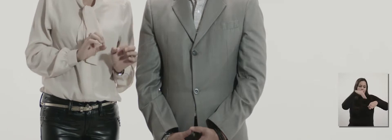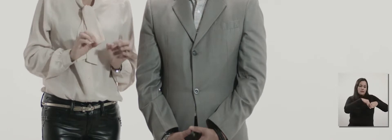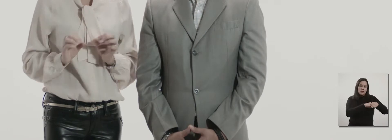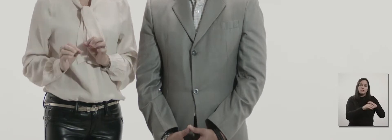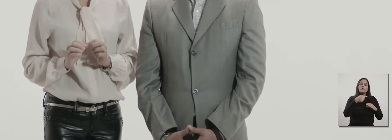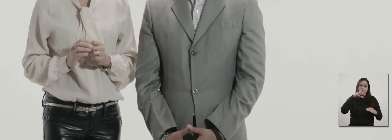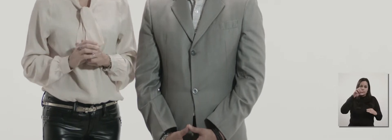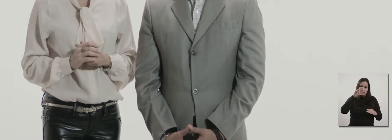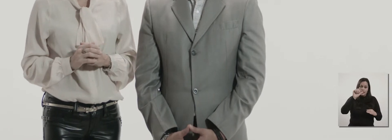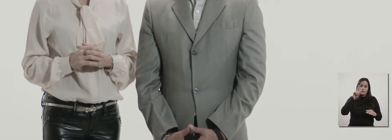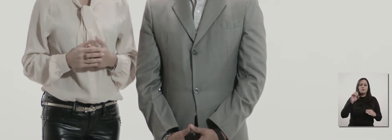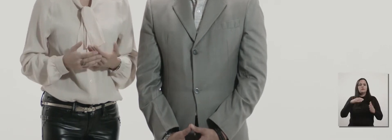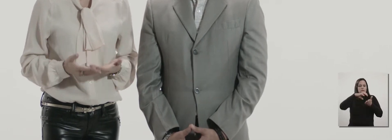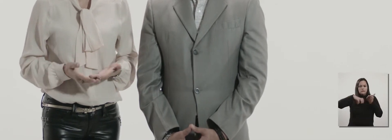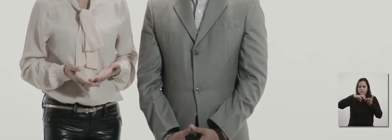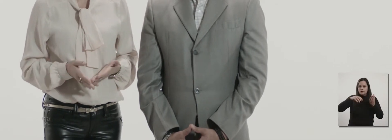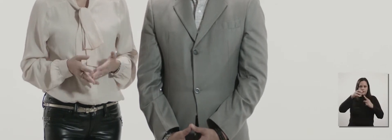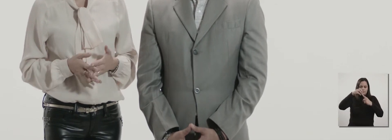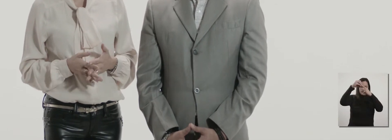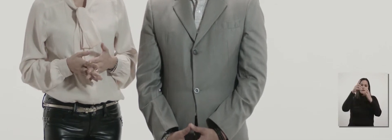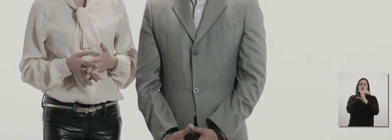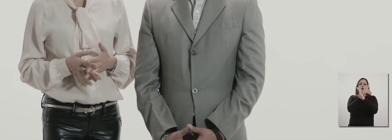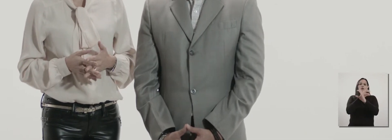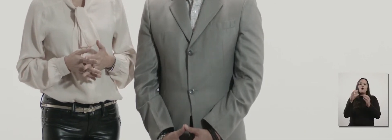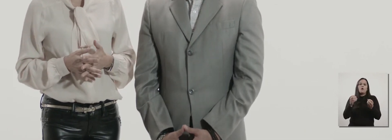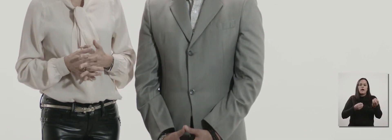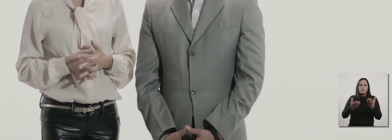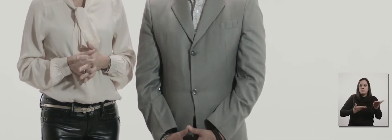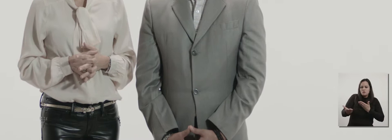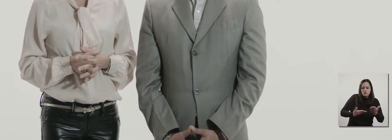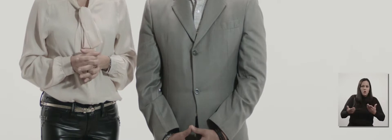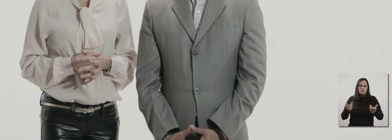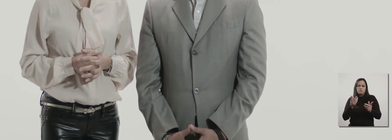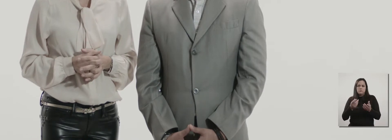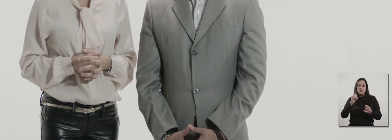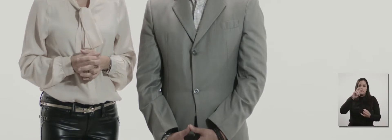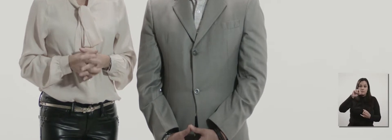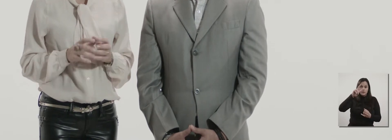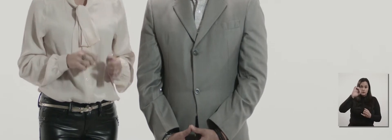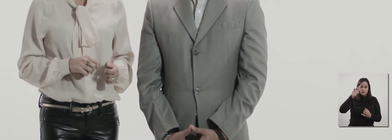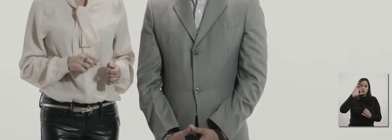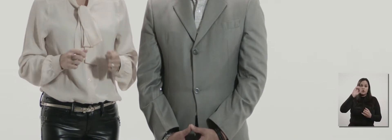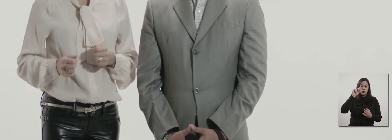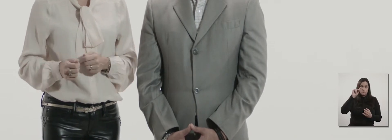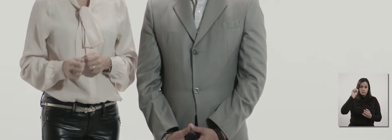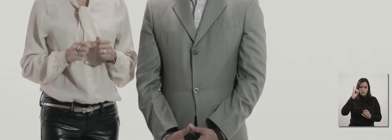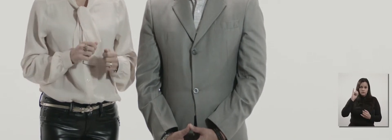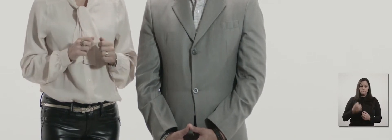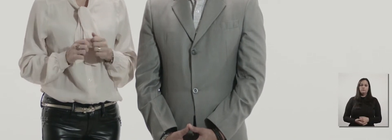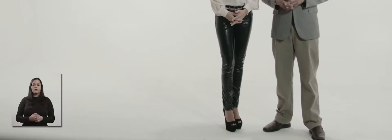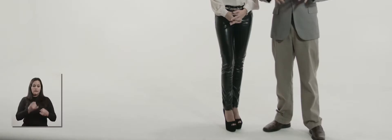respecto de los ingresos grabados y las deducciones especiales derivadas del Código Orgánico de la Producción, Comercio e